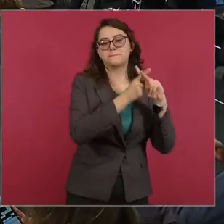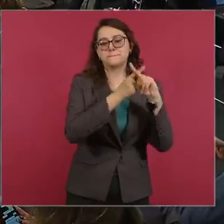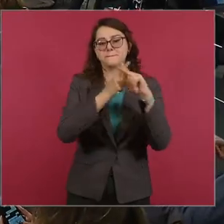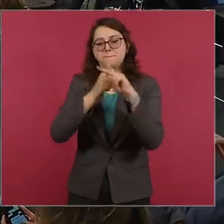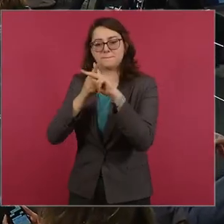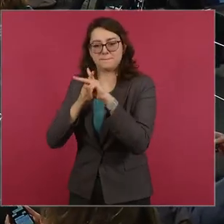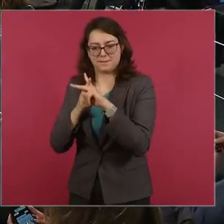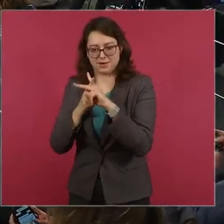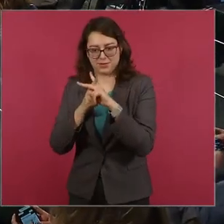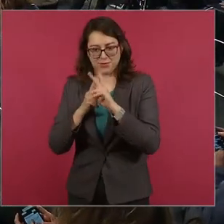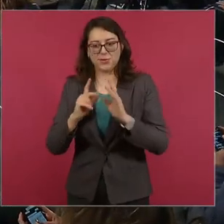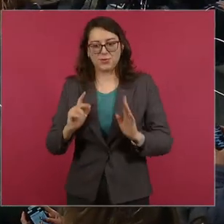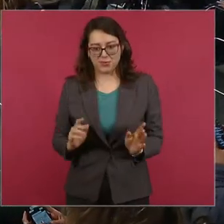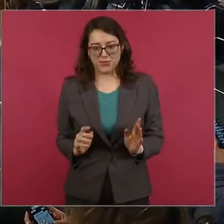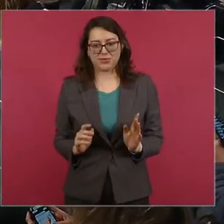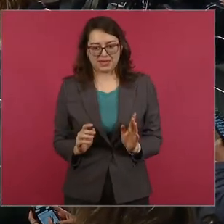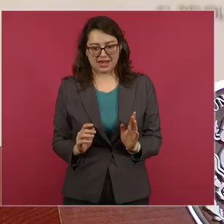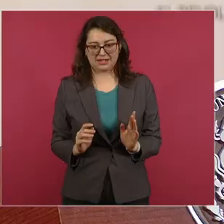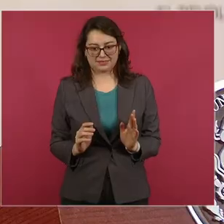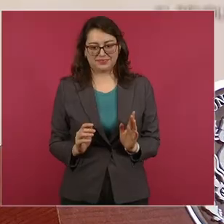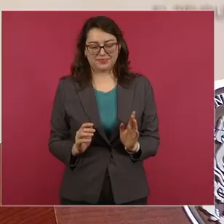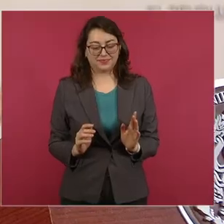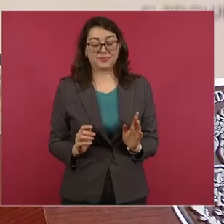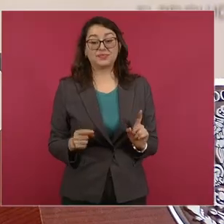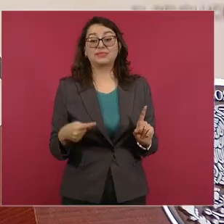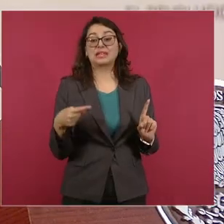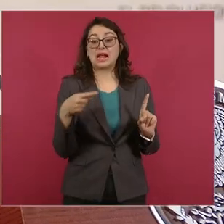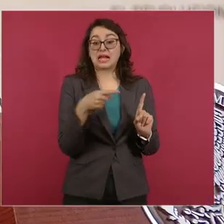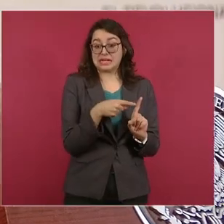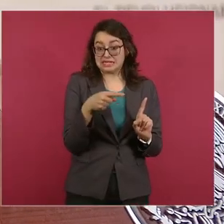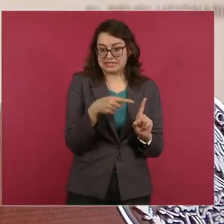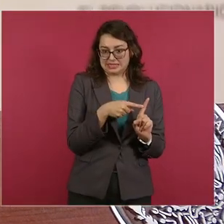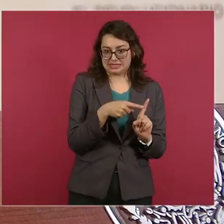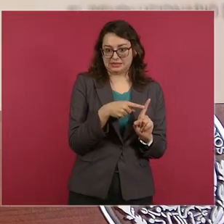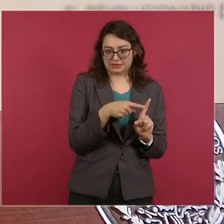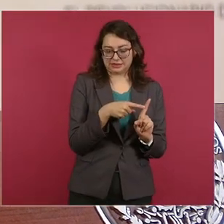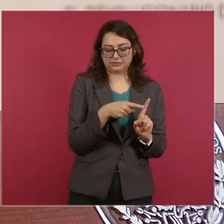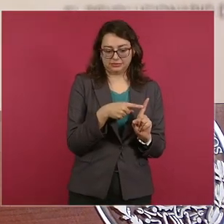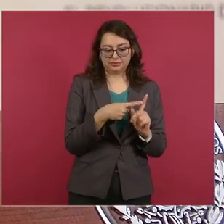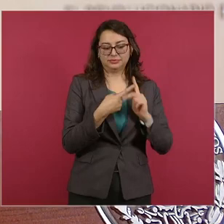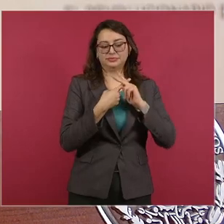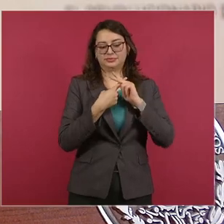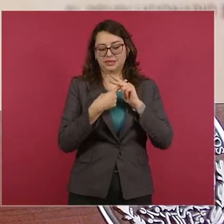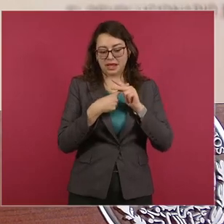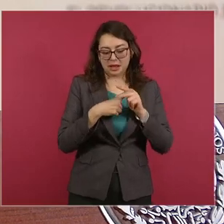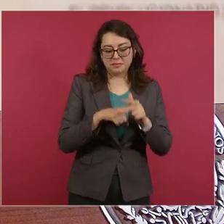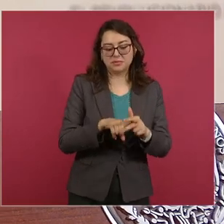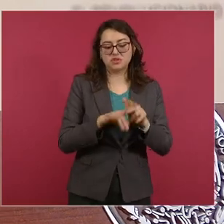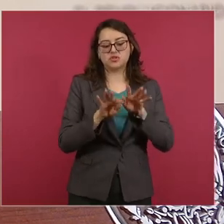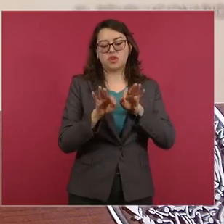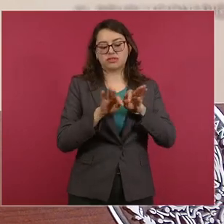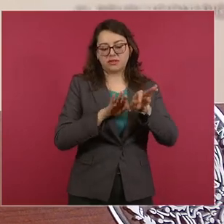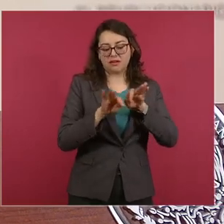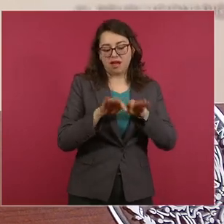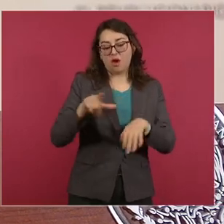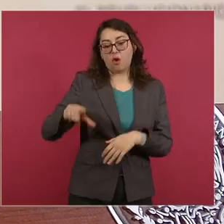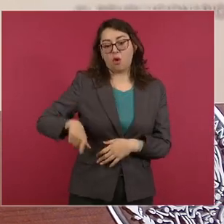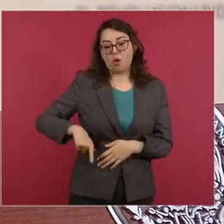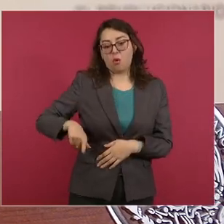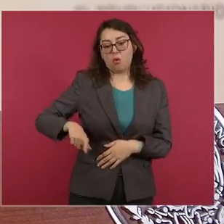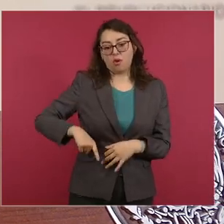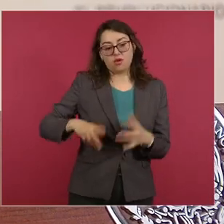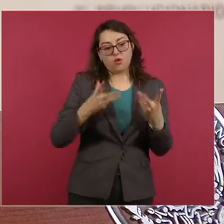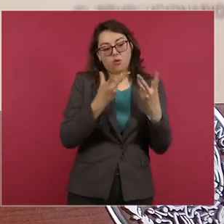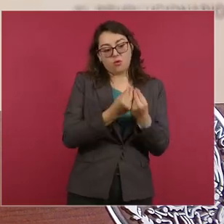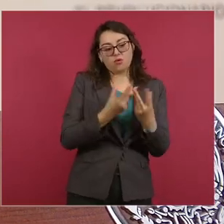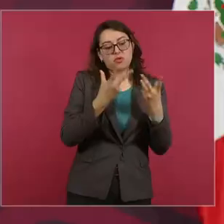encuestadora empezó a hacer el servicio al régimen de corrupción